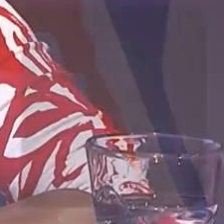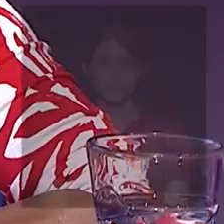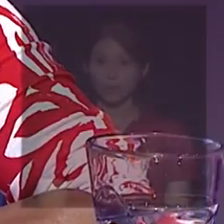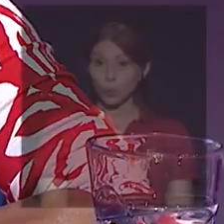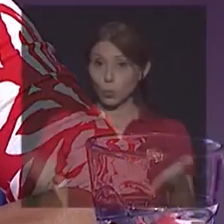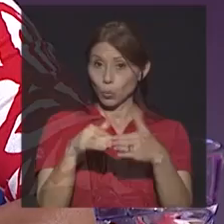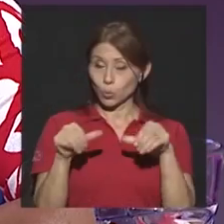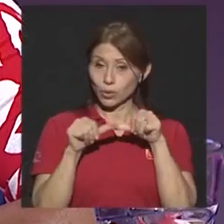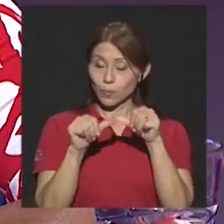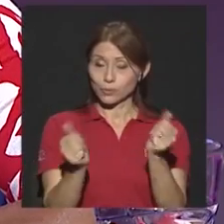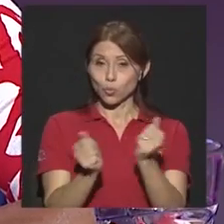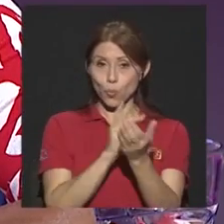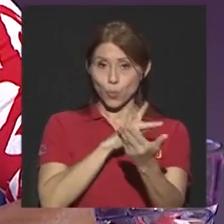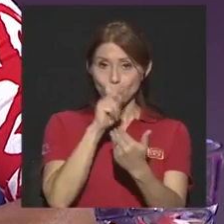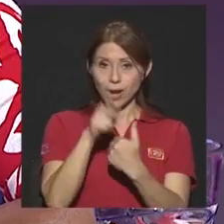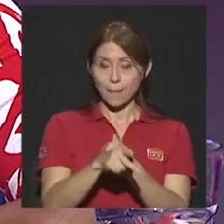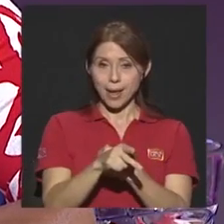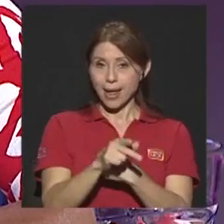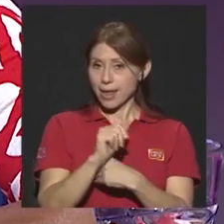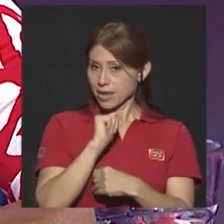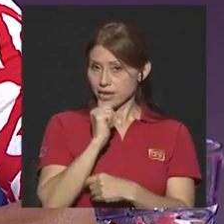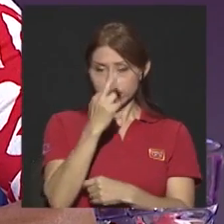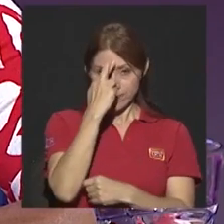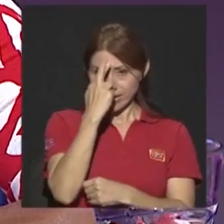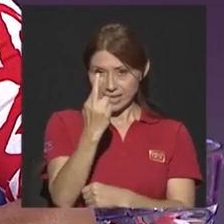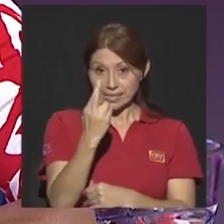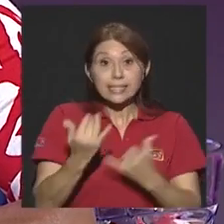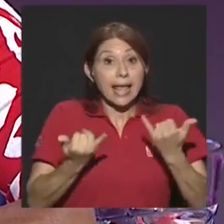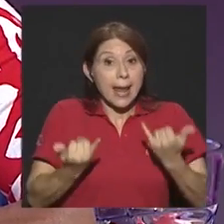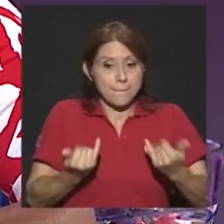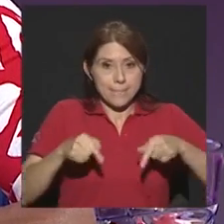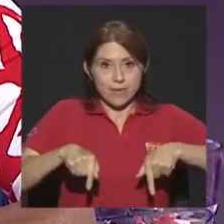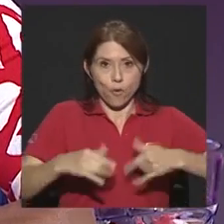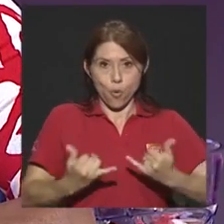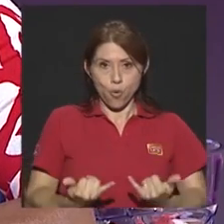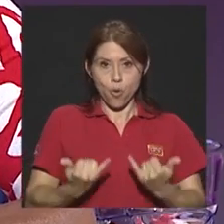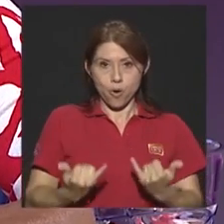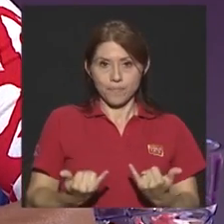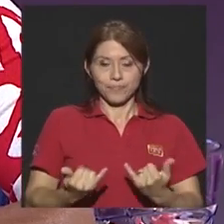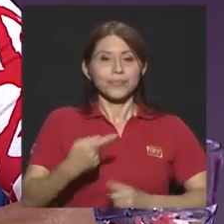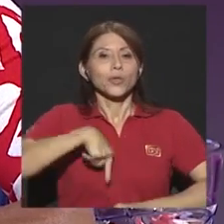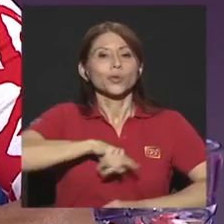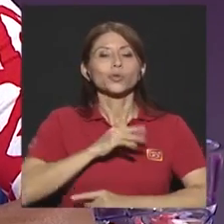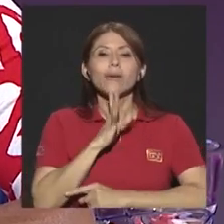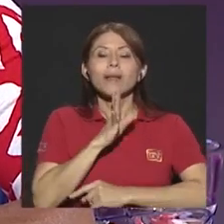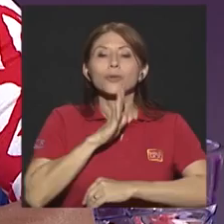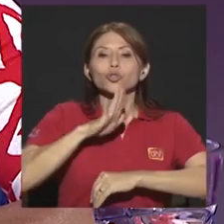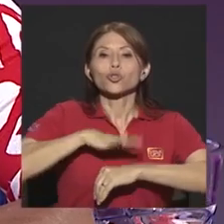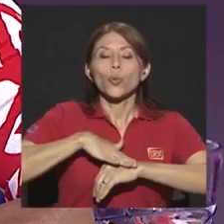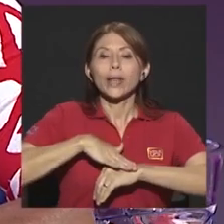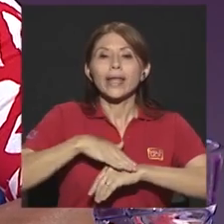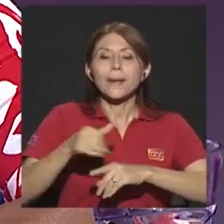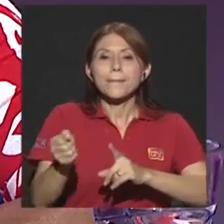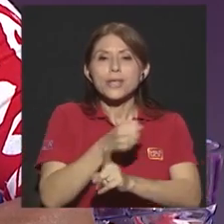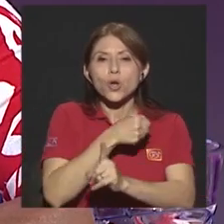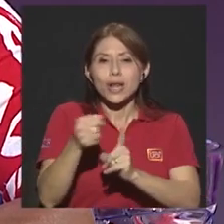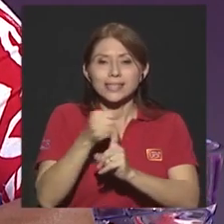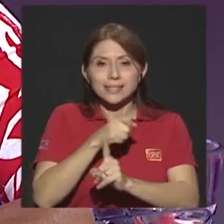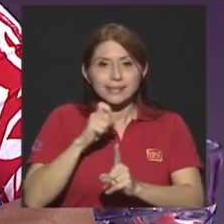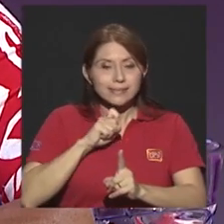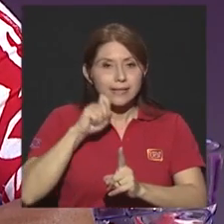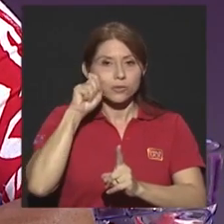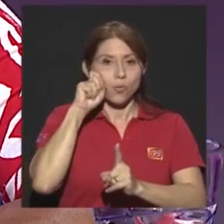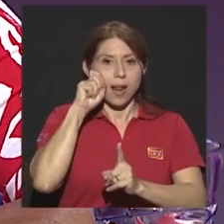De regreso en Irreverencias en Vivo. Estamos hablando sobre la violencia sexual que sufren